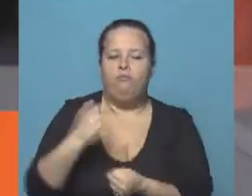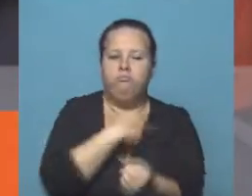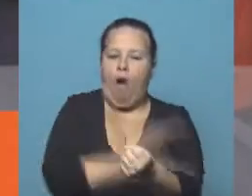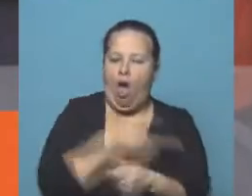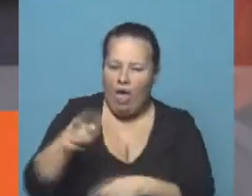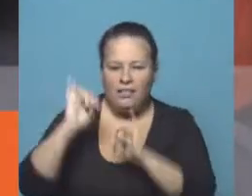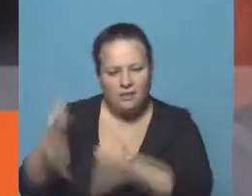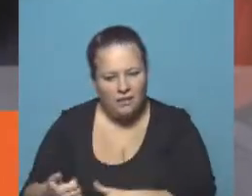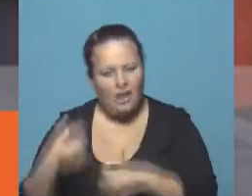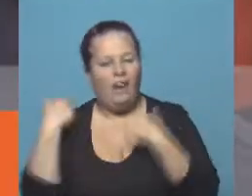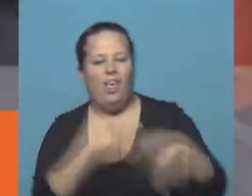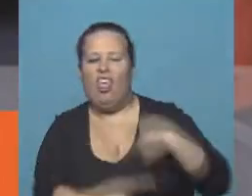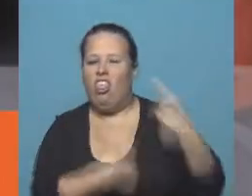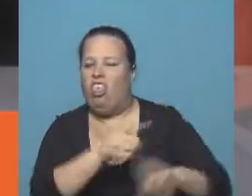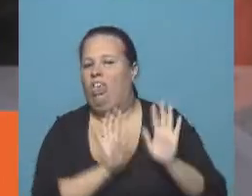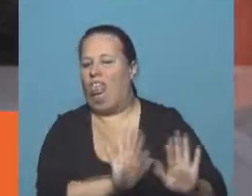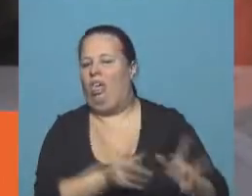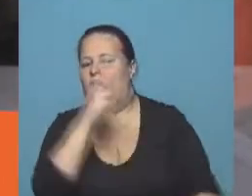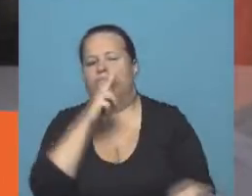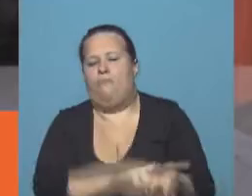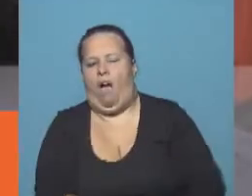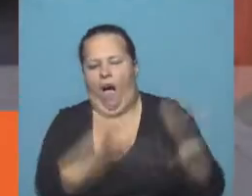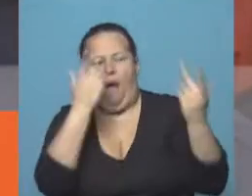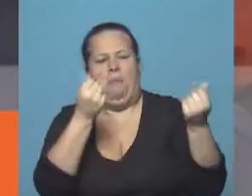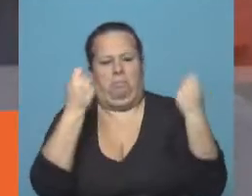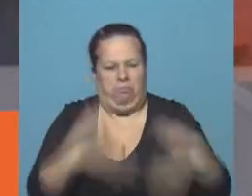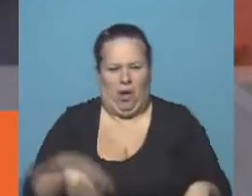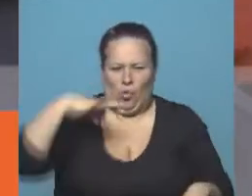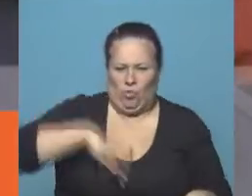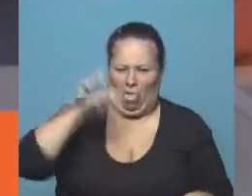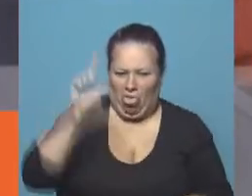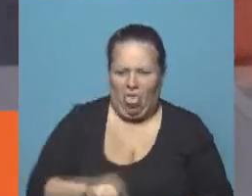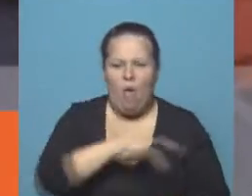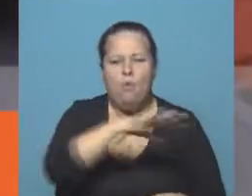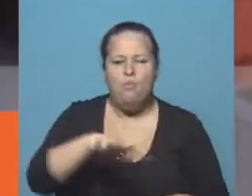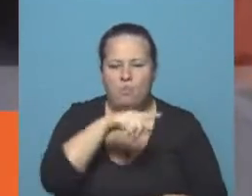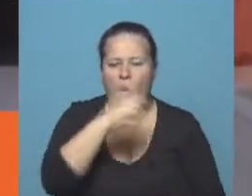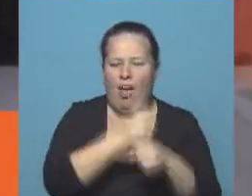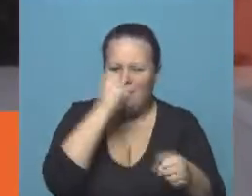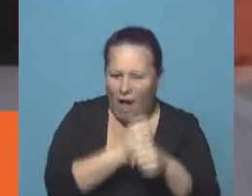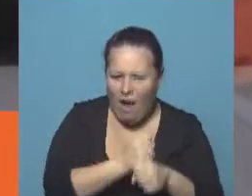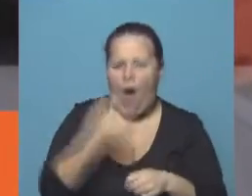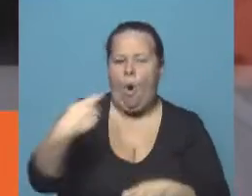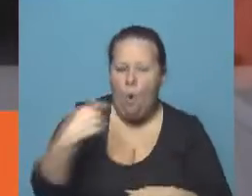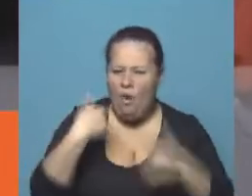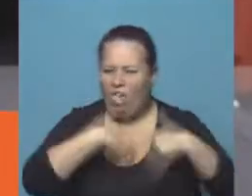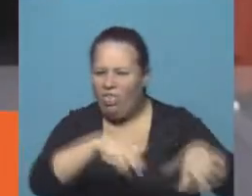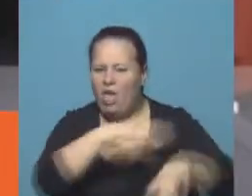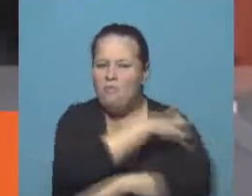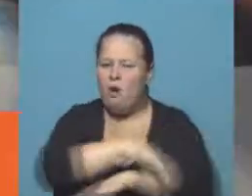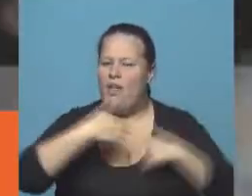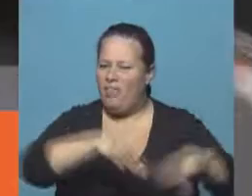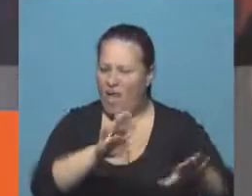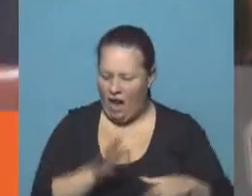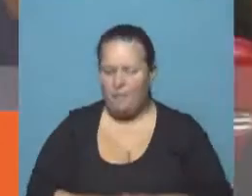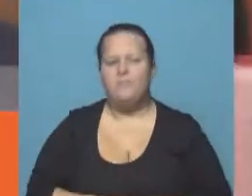del país y deja relegado con los tarifazos, con la pérdida de poder adquisitivo al pueblo trabajador, a los jubilados, a la clase media en nuestro